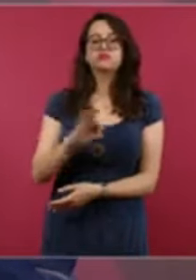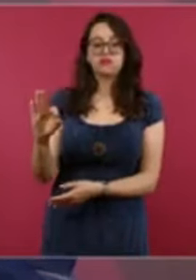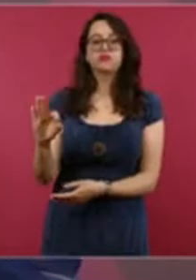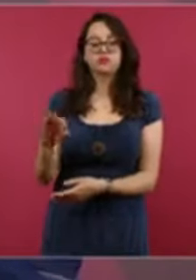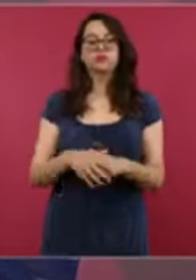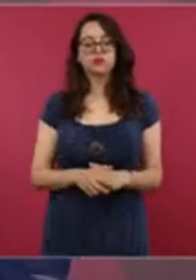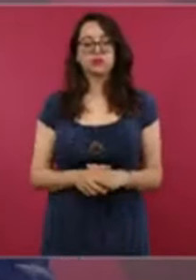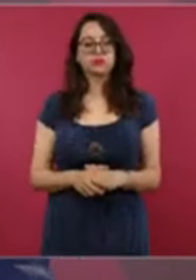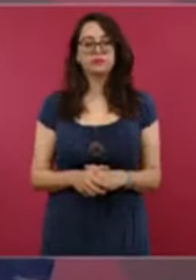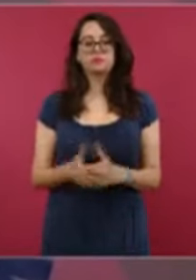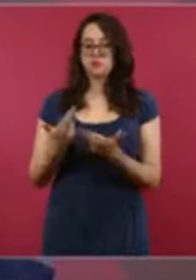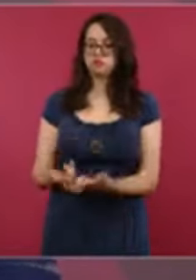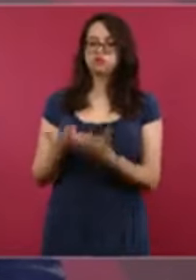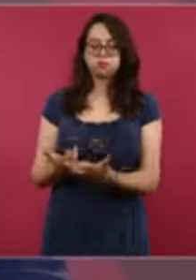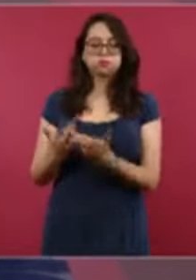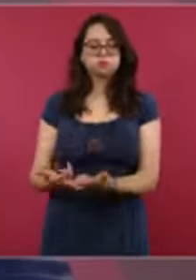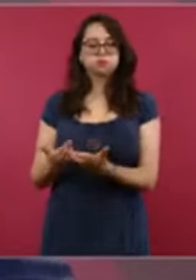con abasto suficiente,